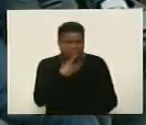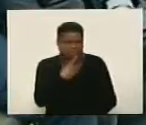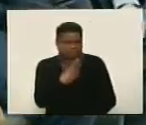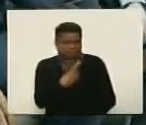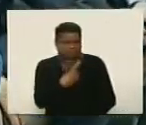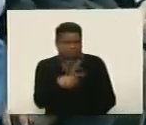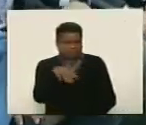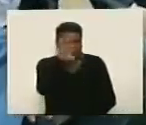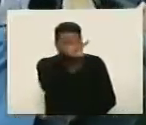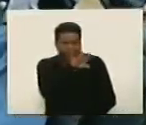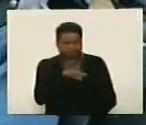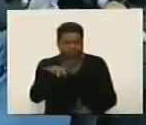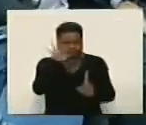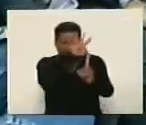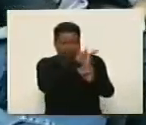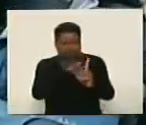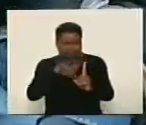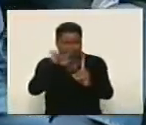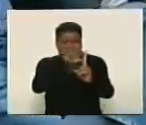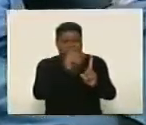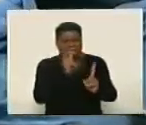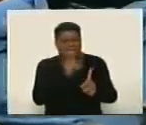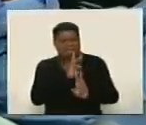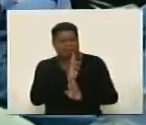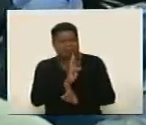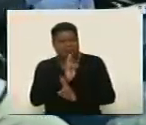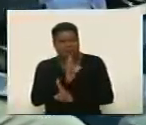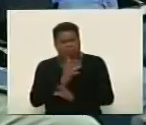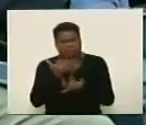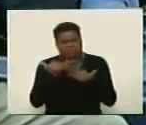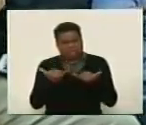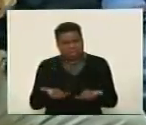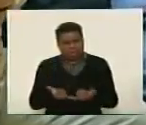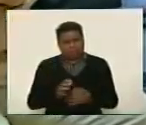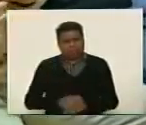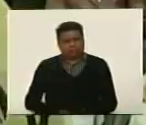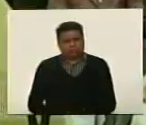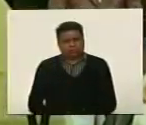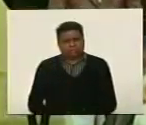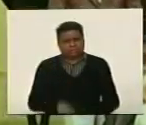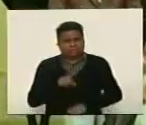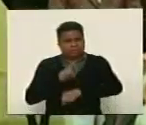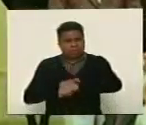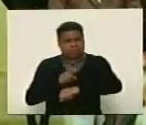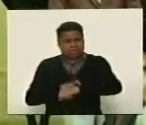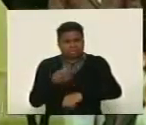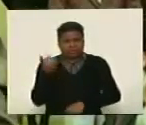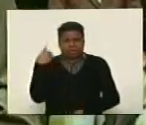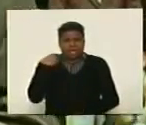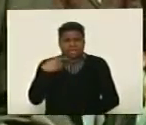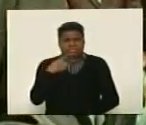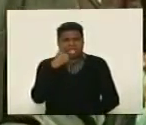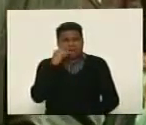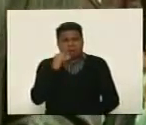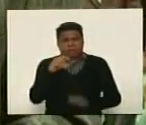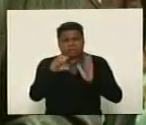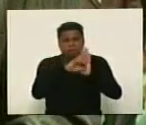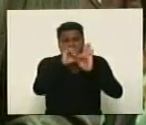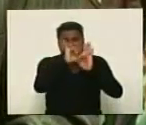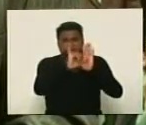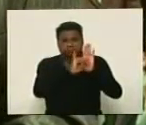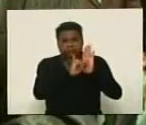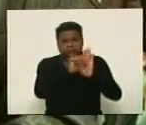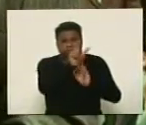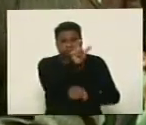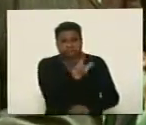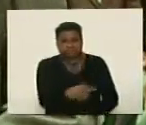precisamente diciendo cosas que ha respondido aquí ahorita, en este instante, el constituyente Enrique Ramos.